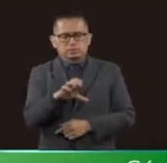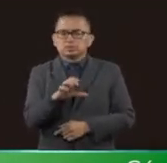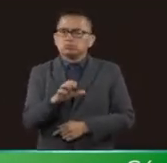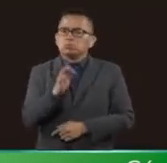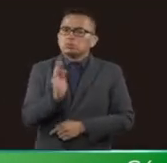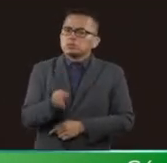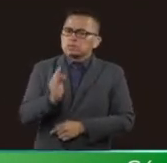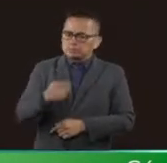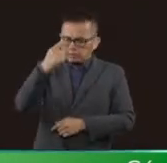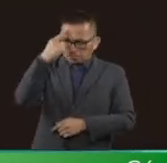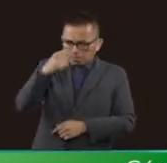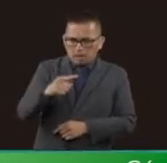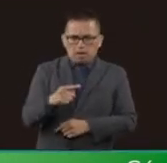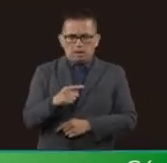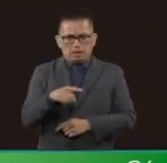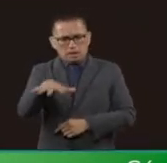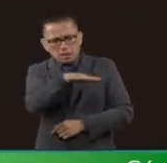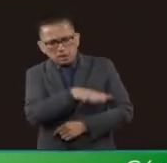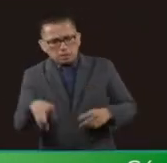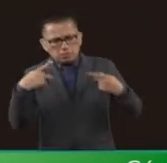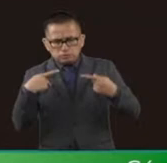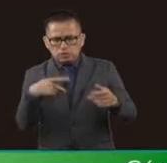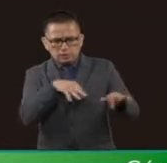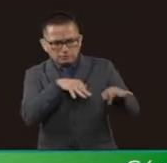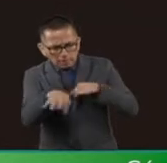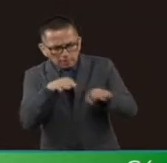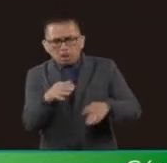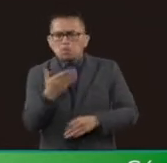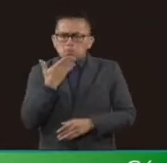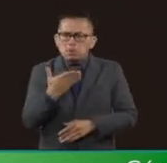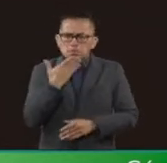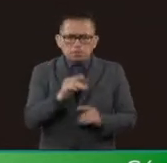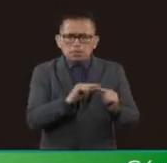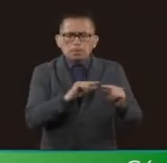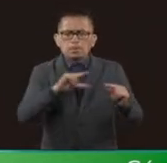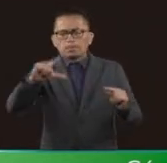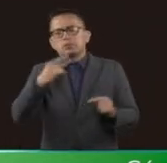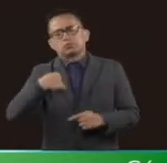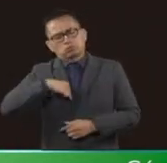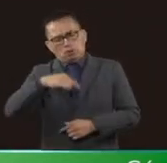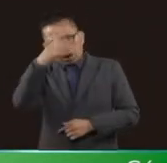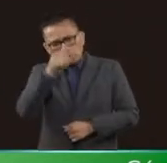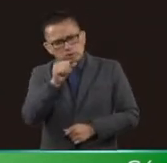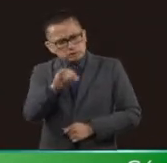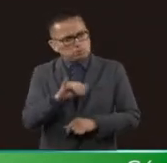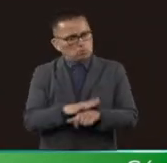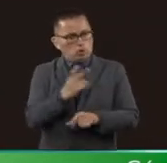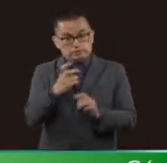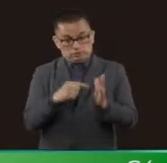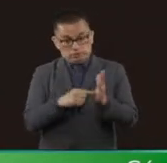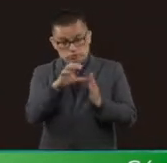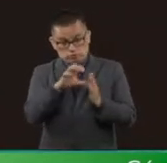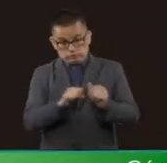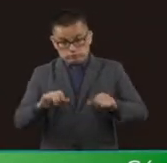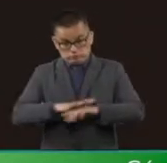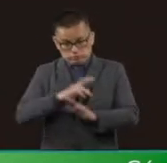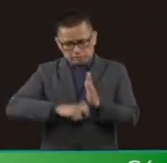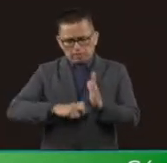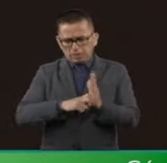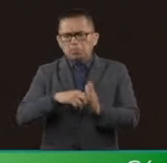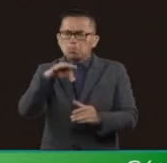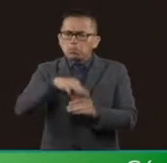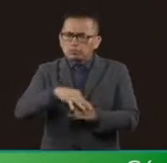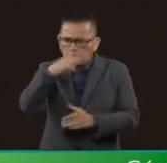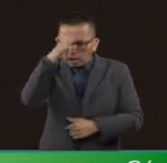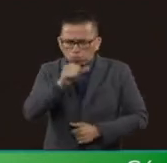sostenido en el bienestar de las personas trabajadoras, por lo que votaremos a favor de esta reforma. Tenemos que pensar en